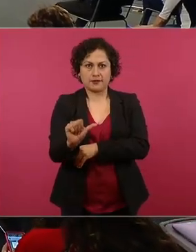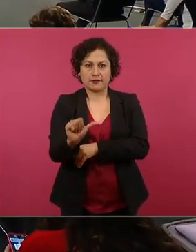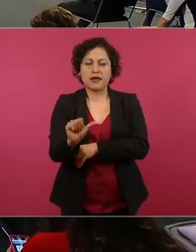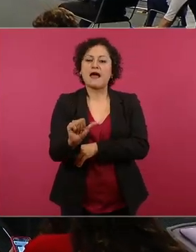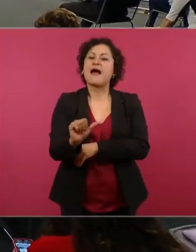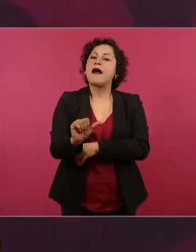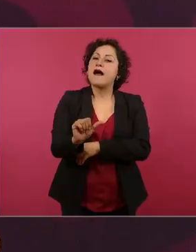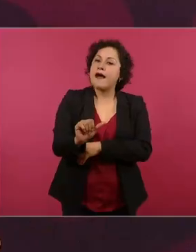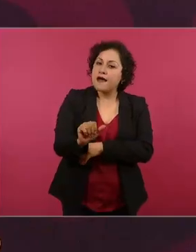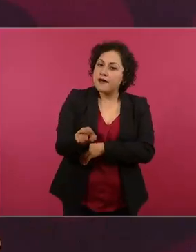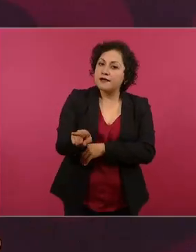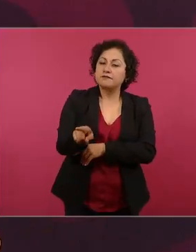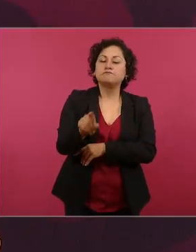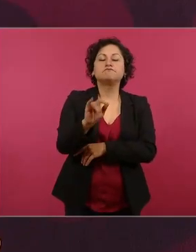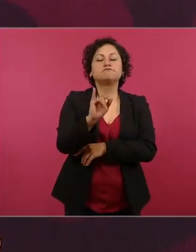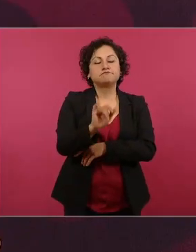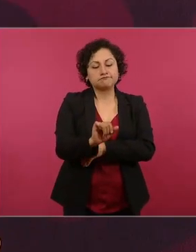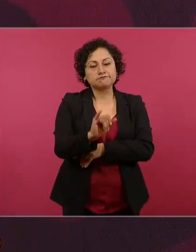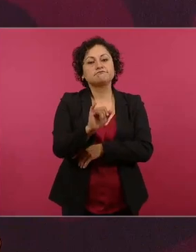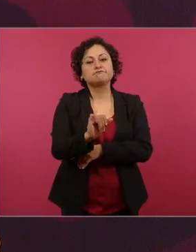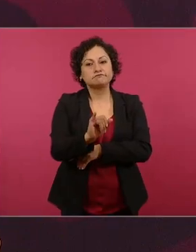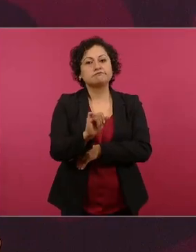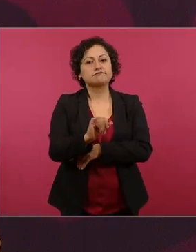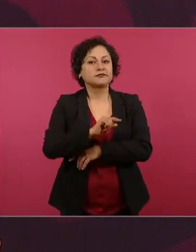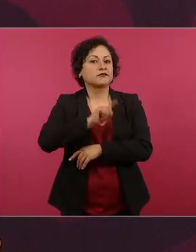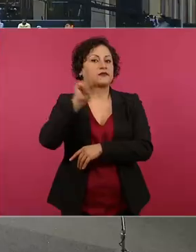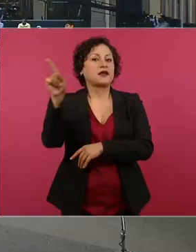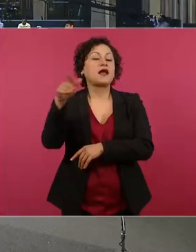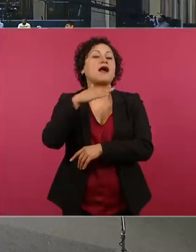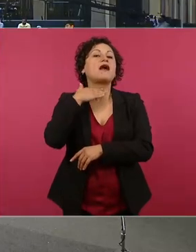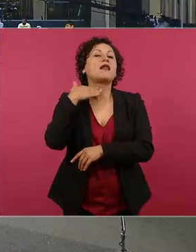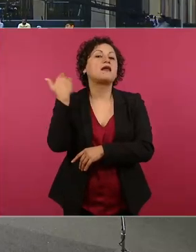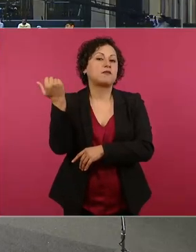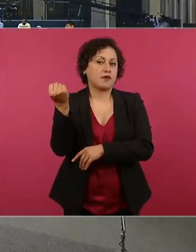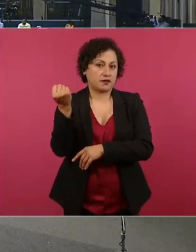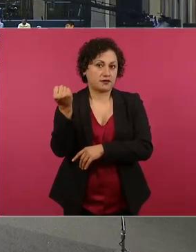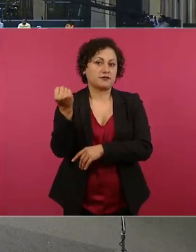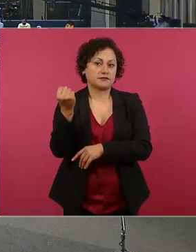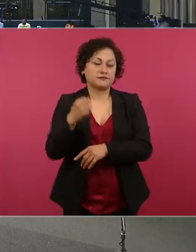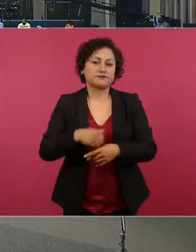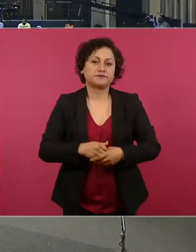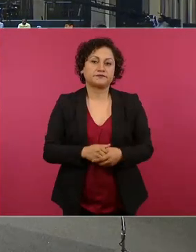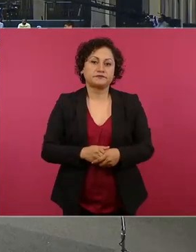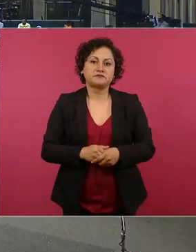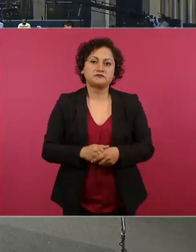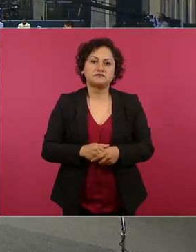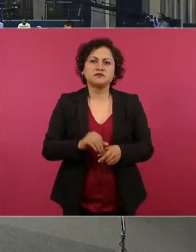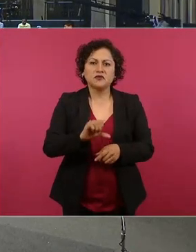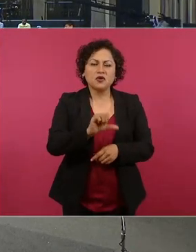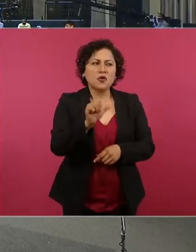Ah, sí. Un medio público de Alemania, pero también con la de Londres.